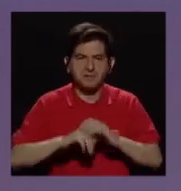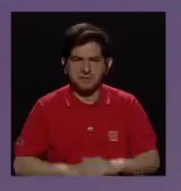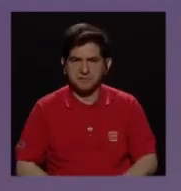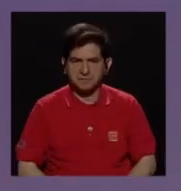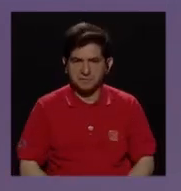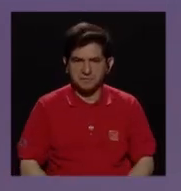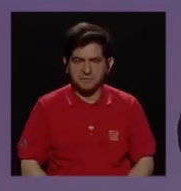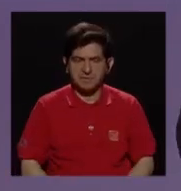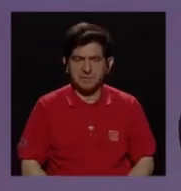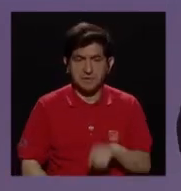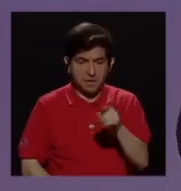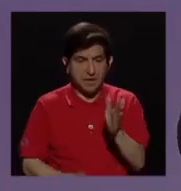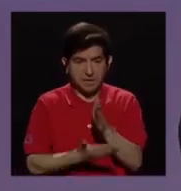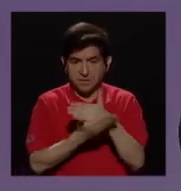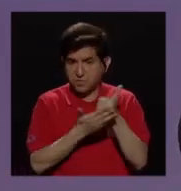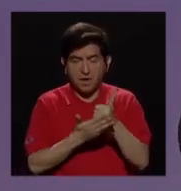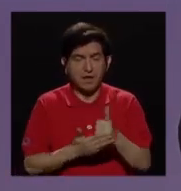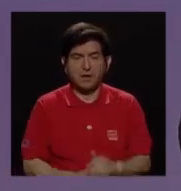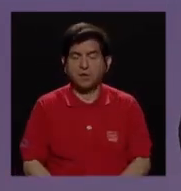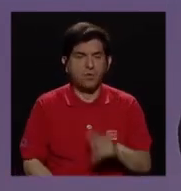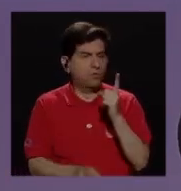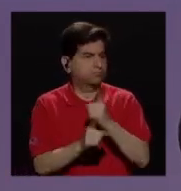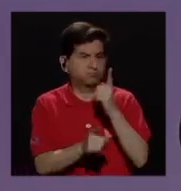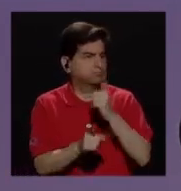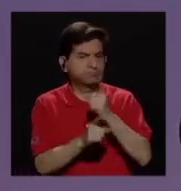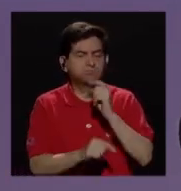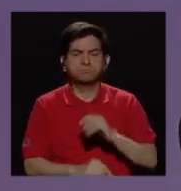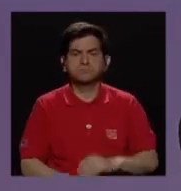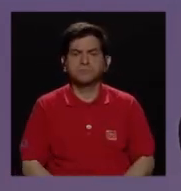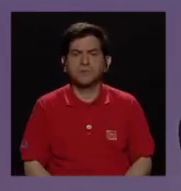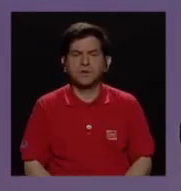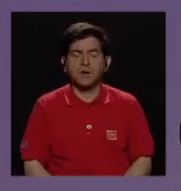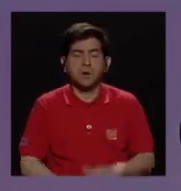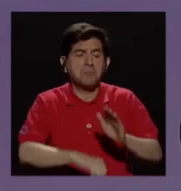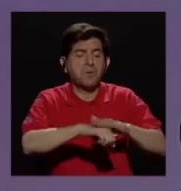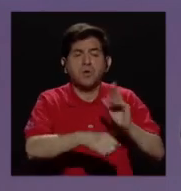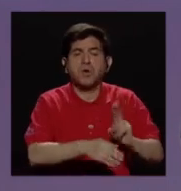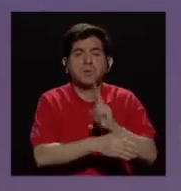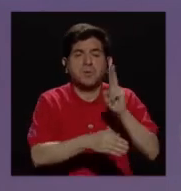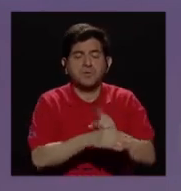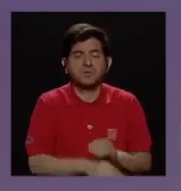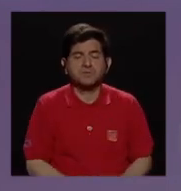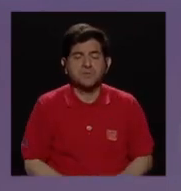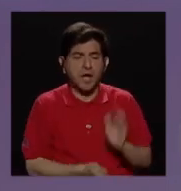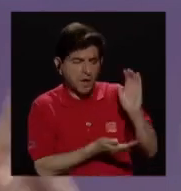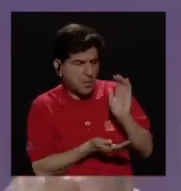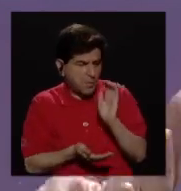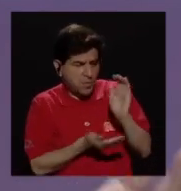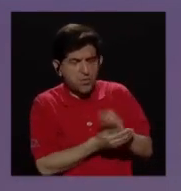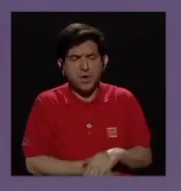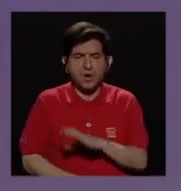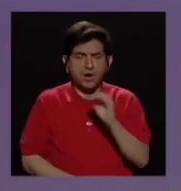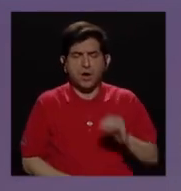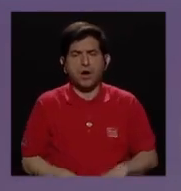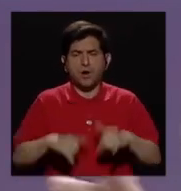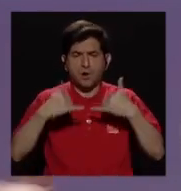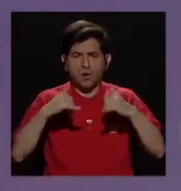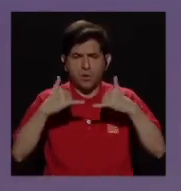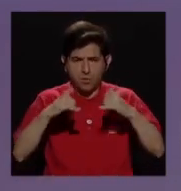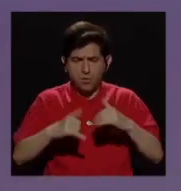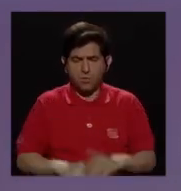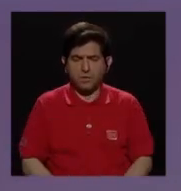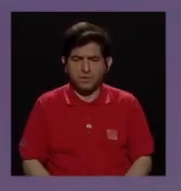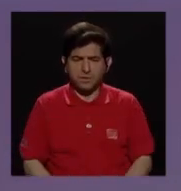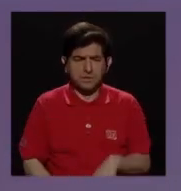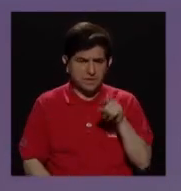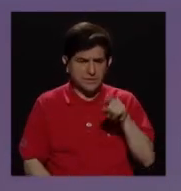que está haciendo algo que no debería, ¿verdad? ¿Por qué va a permitirle utilizar las muñecas o los superhéroes que son de las niñas